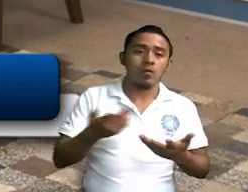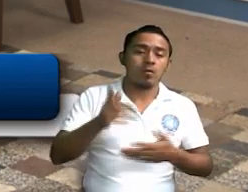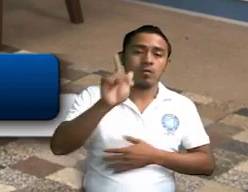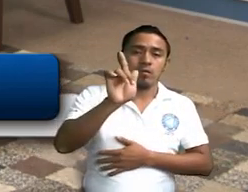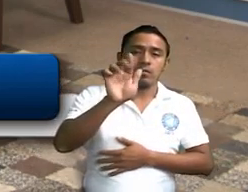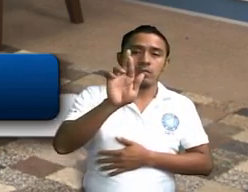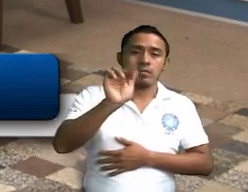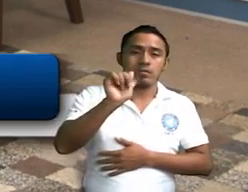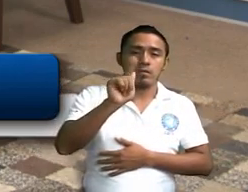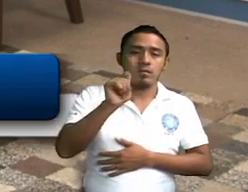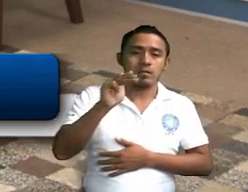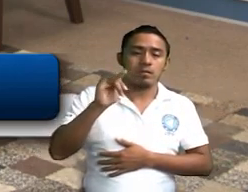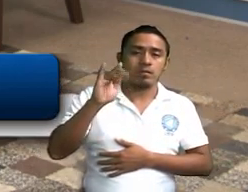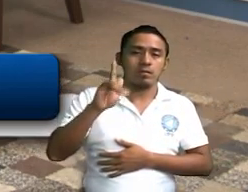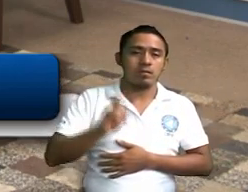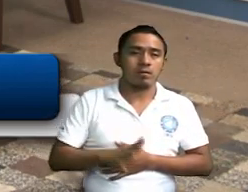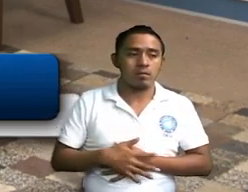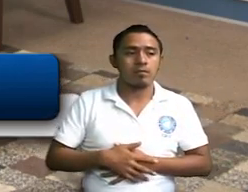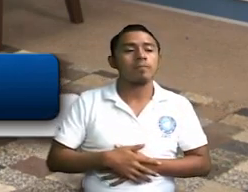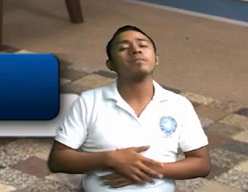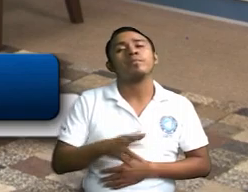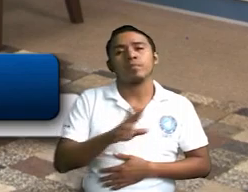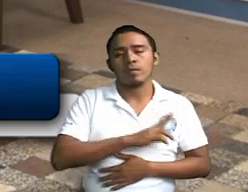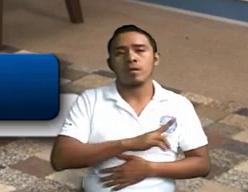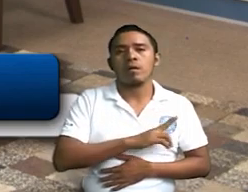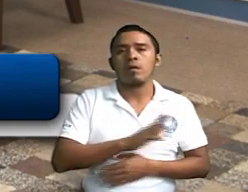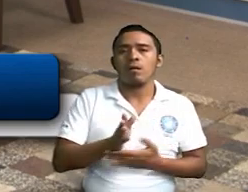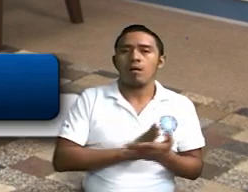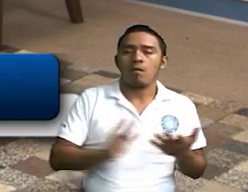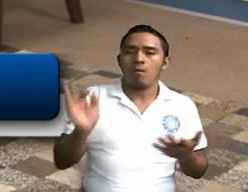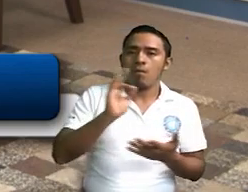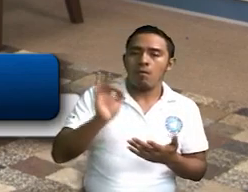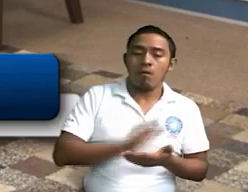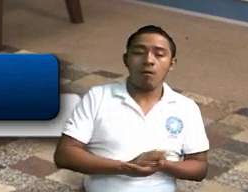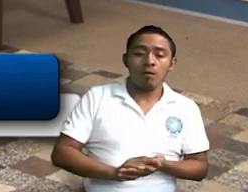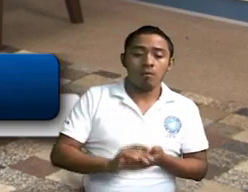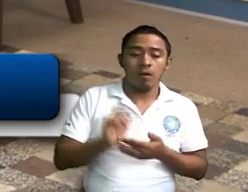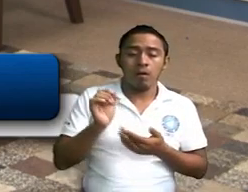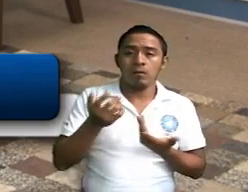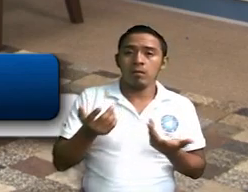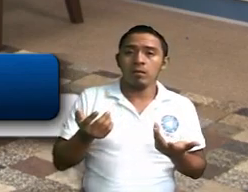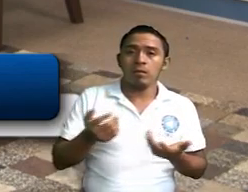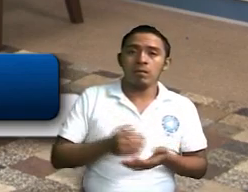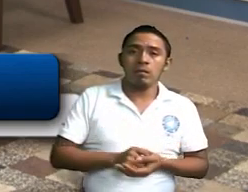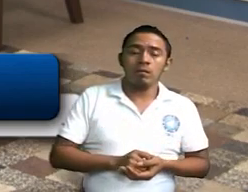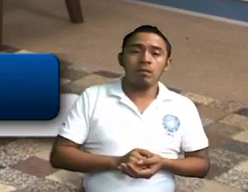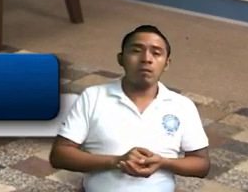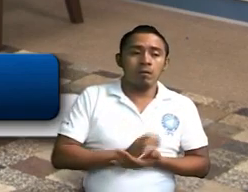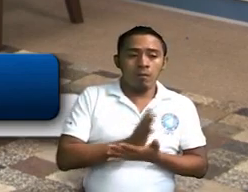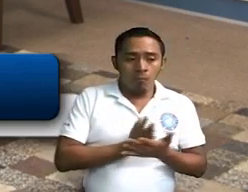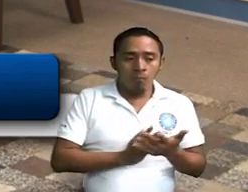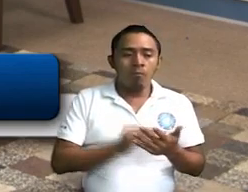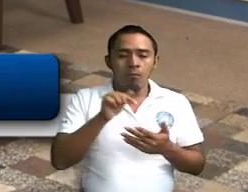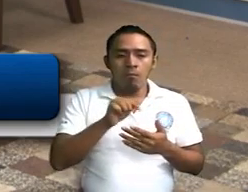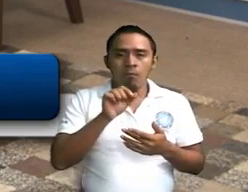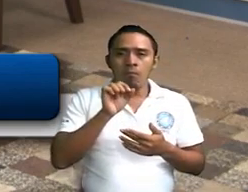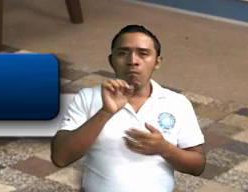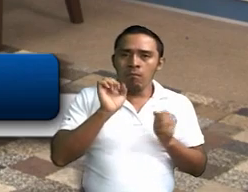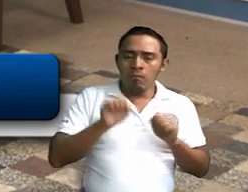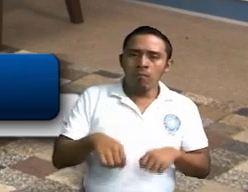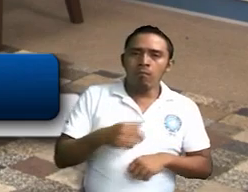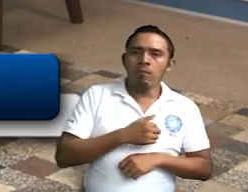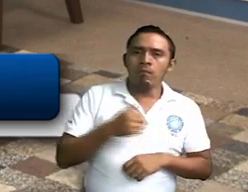quirúrgico. Hay puntuaciones o sistemas de puntuaciones que te dicen que con cierto grado de puntuación se va a